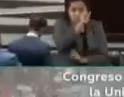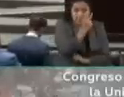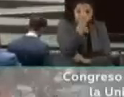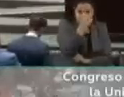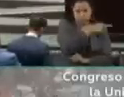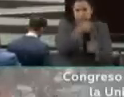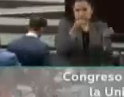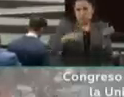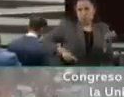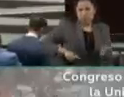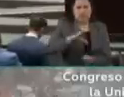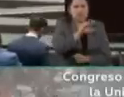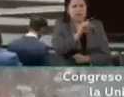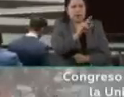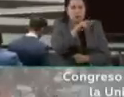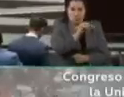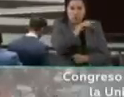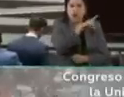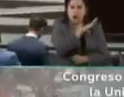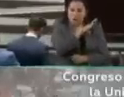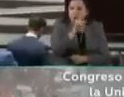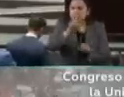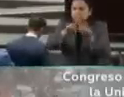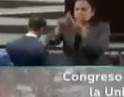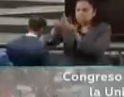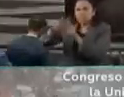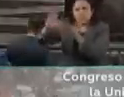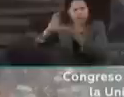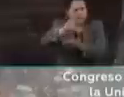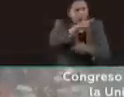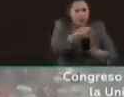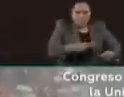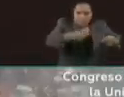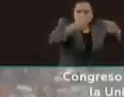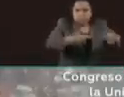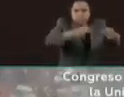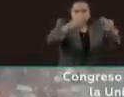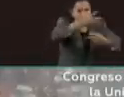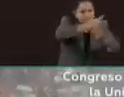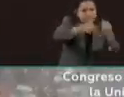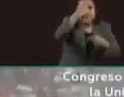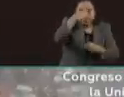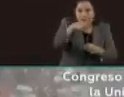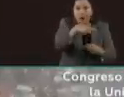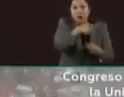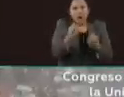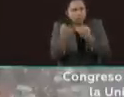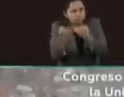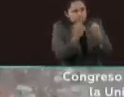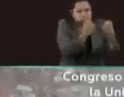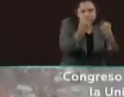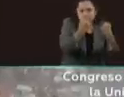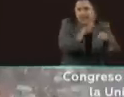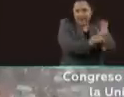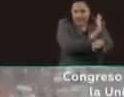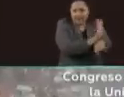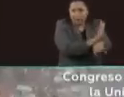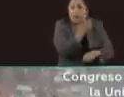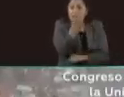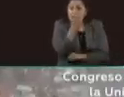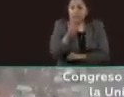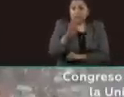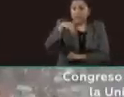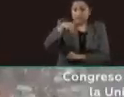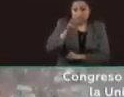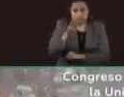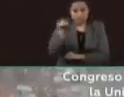Cardona, está trayendo inversiones y dando un fuerte impulso a la electromovilidad. Derivado de ese esfuerzo, el grupo BMW